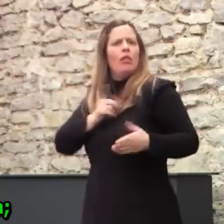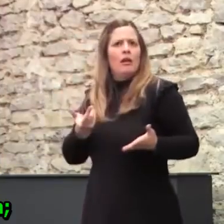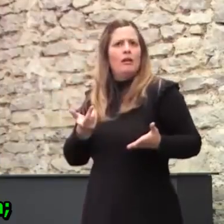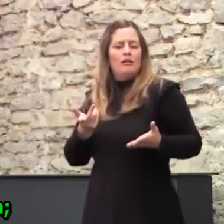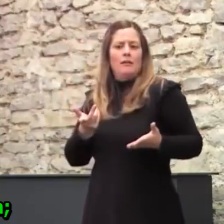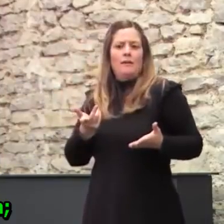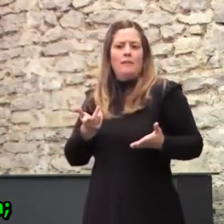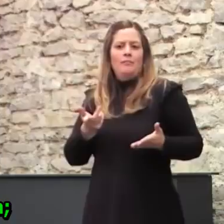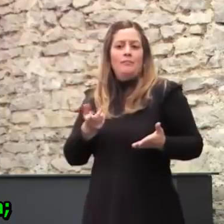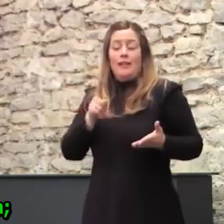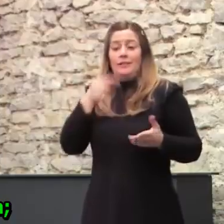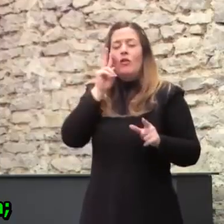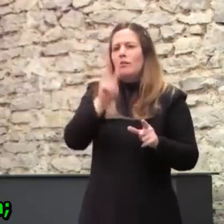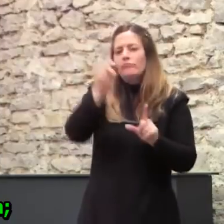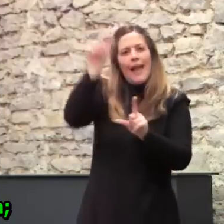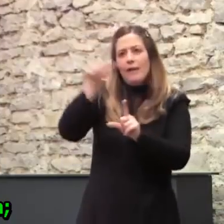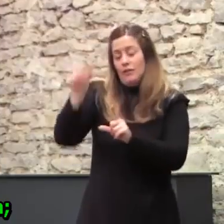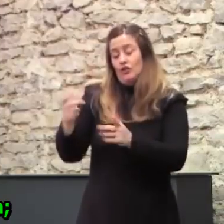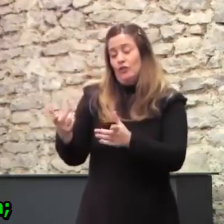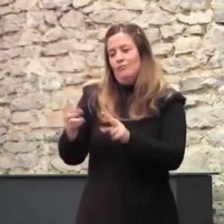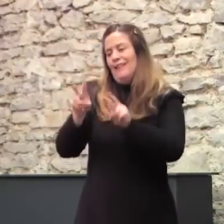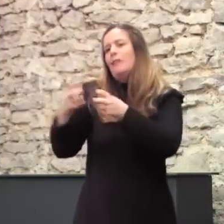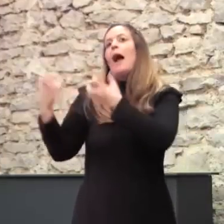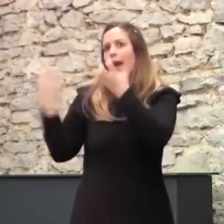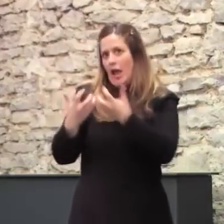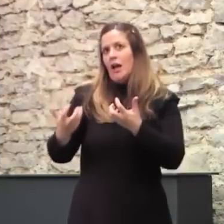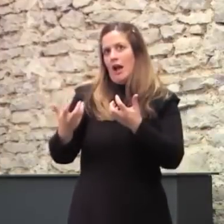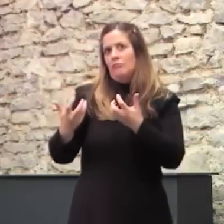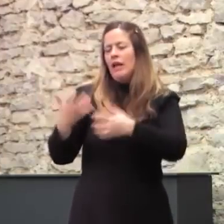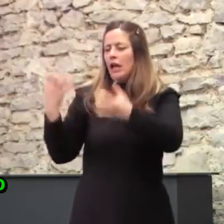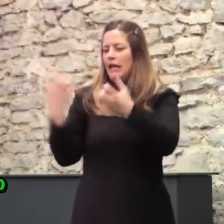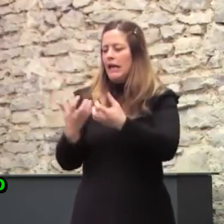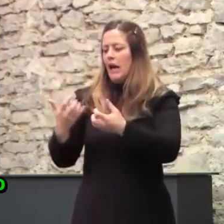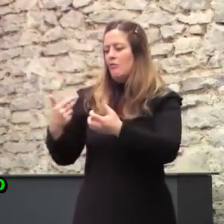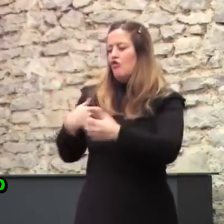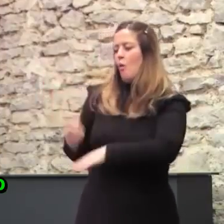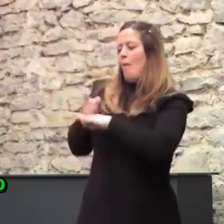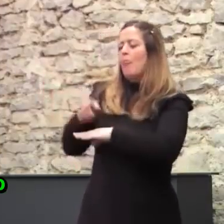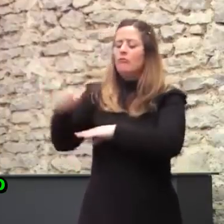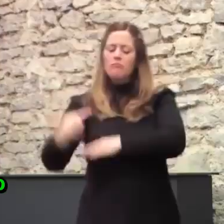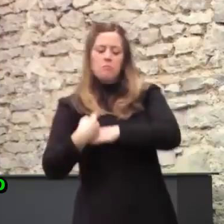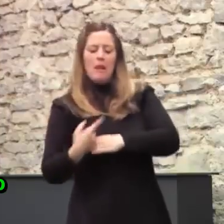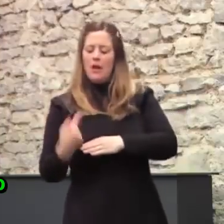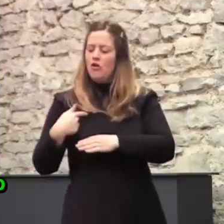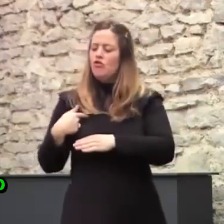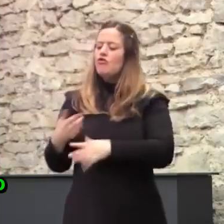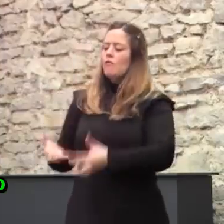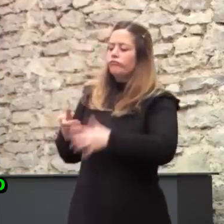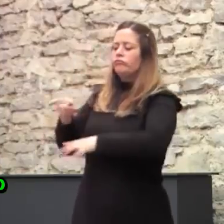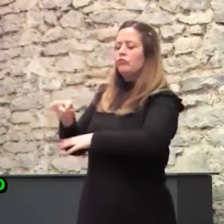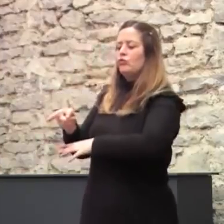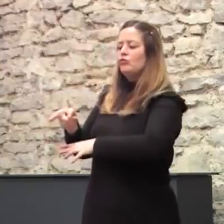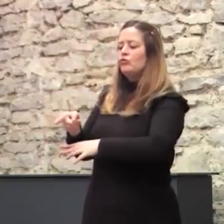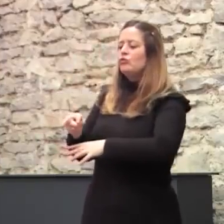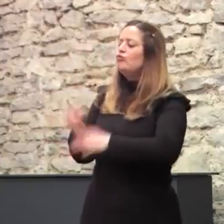y sobre todo he visto eso, de lo que os estoy hablando, la guerra, ¿no? La guerra por dominar al otro, la guerra por conseguir que el otro sea como tú quieres que